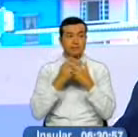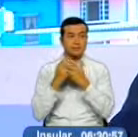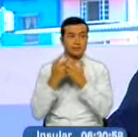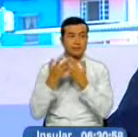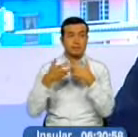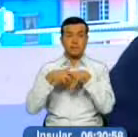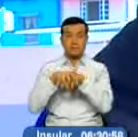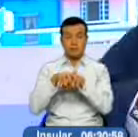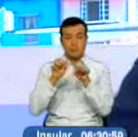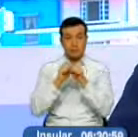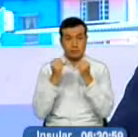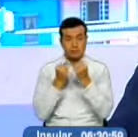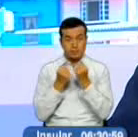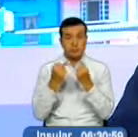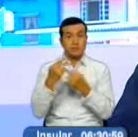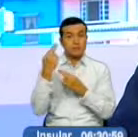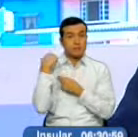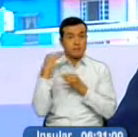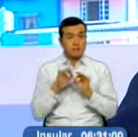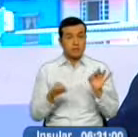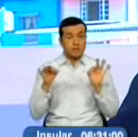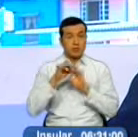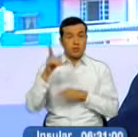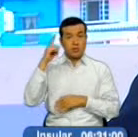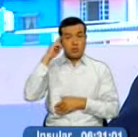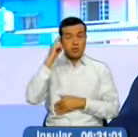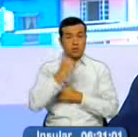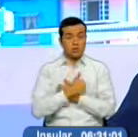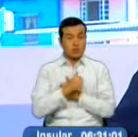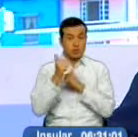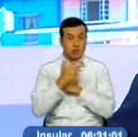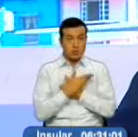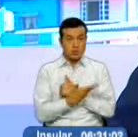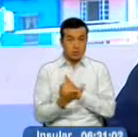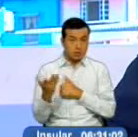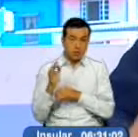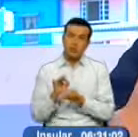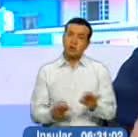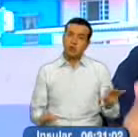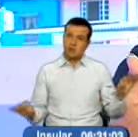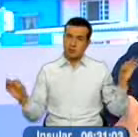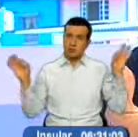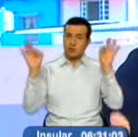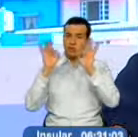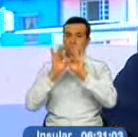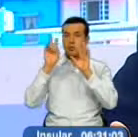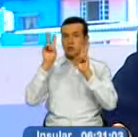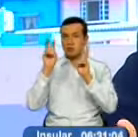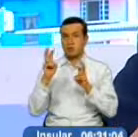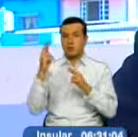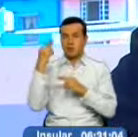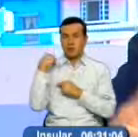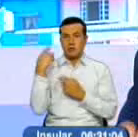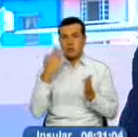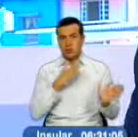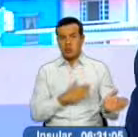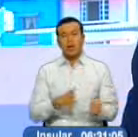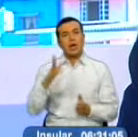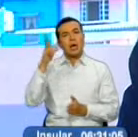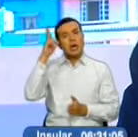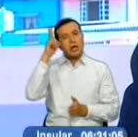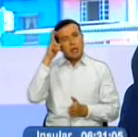social. Es decir, el rol que tienen los gobiernos autónomos descentralizados es fundamental en las competencias. Yo creo